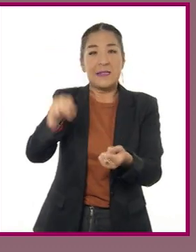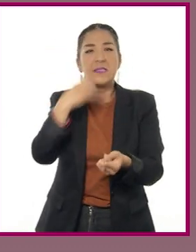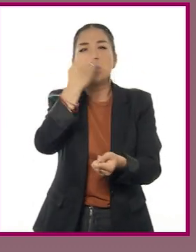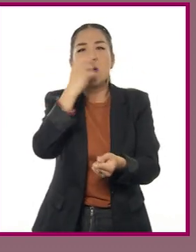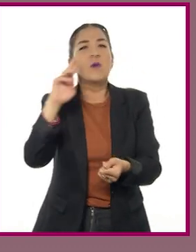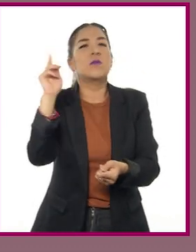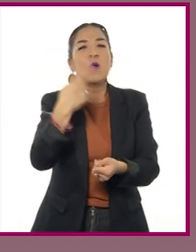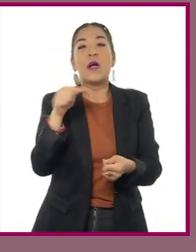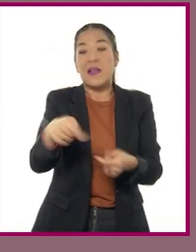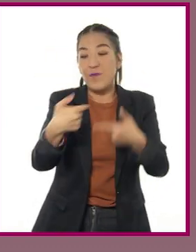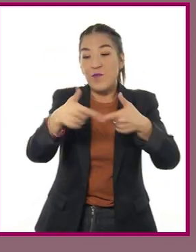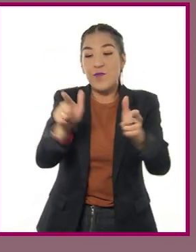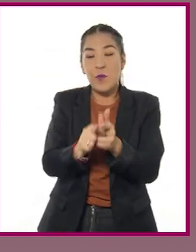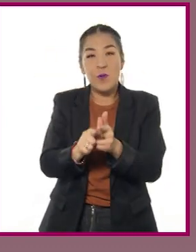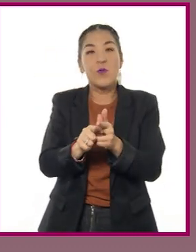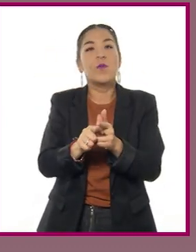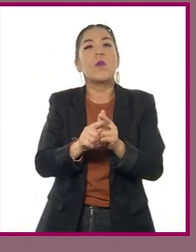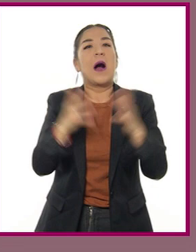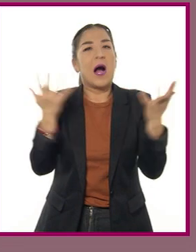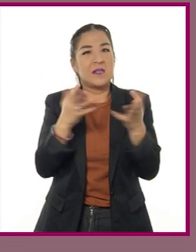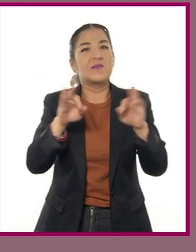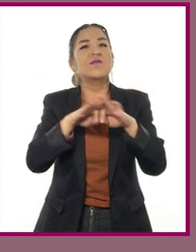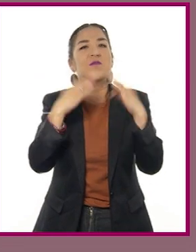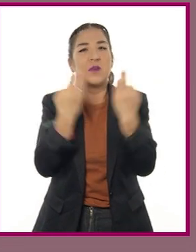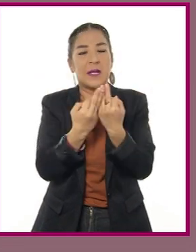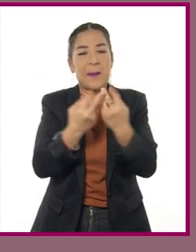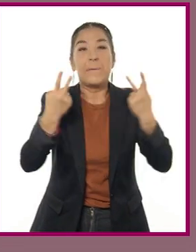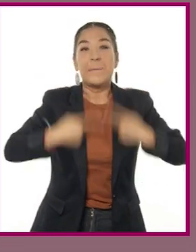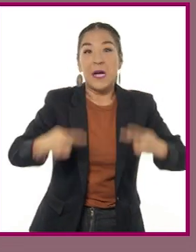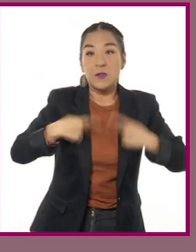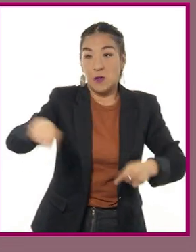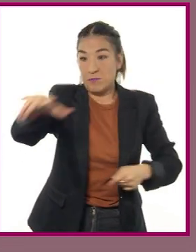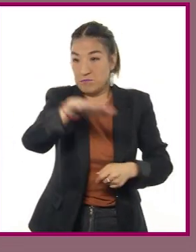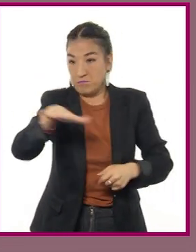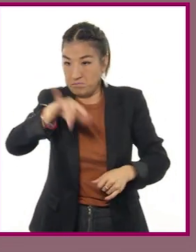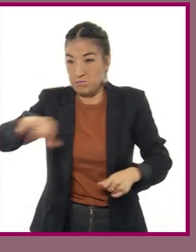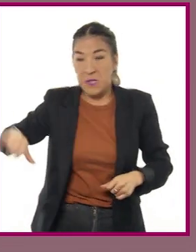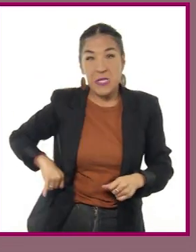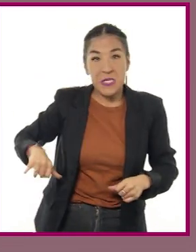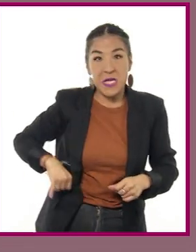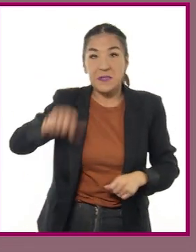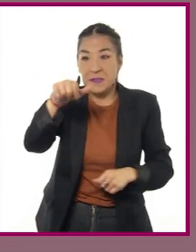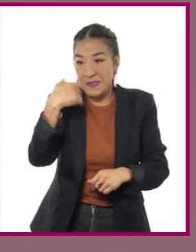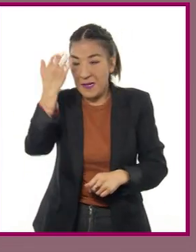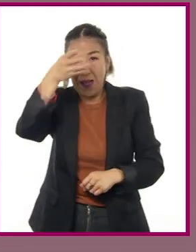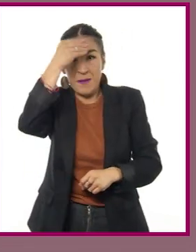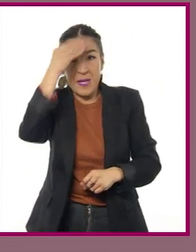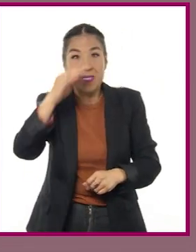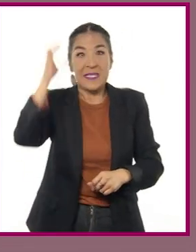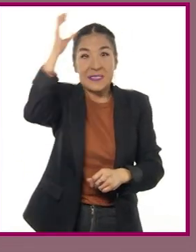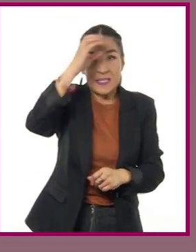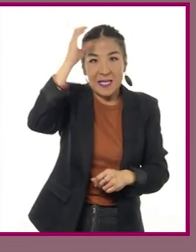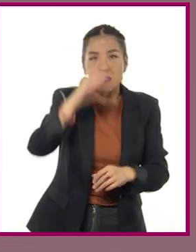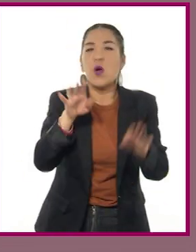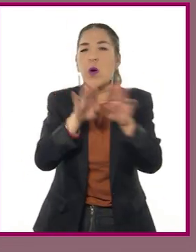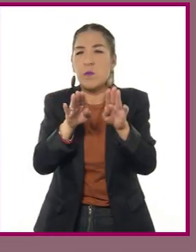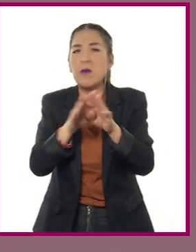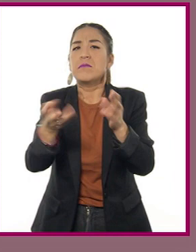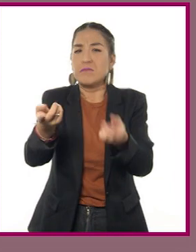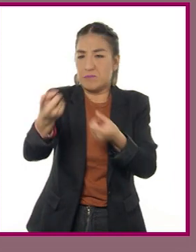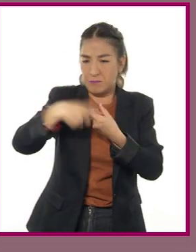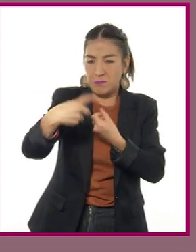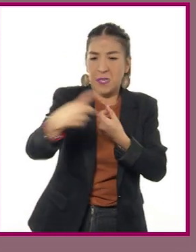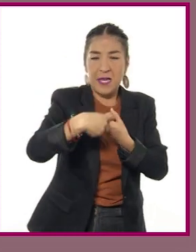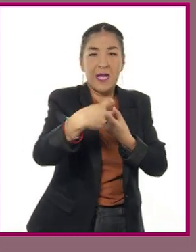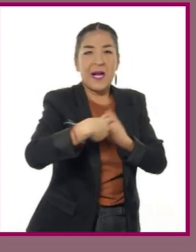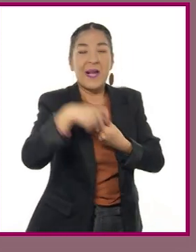él formó un grupo de gentes interesadas en la ciencia a su alrededor y contribuyó. En esta etapa no se puede